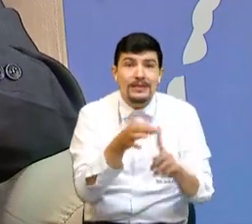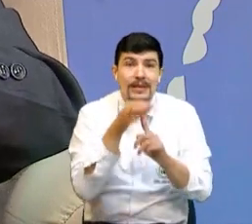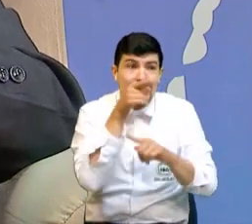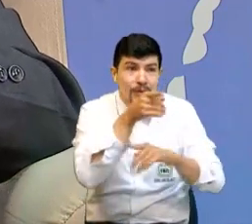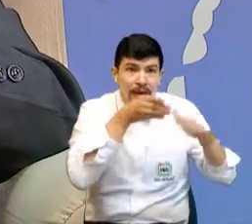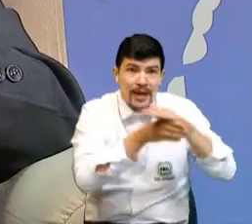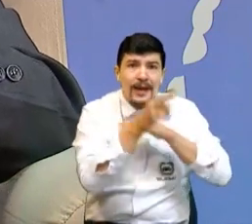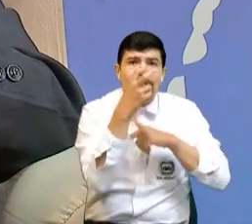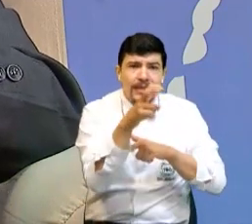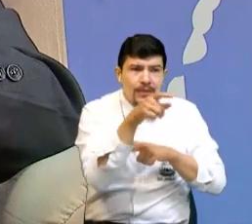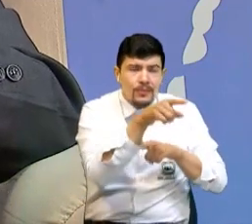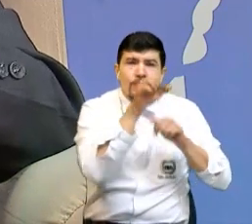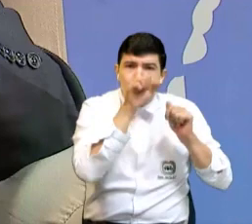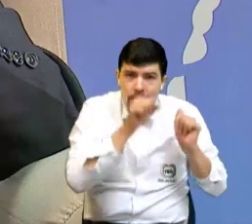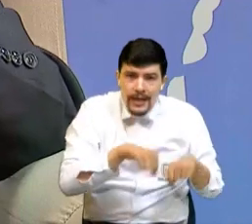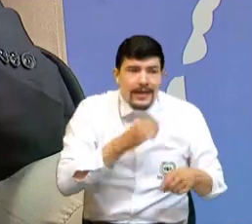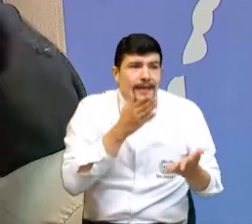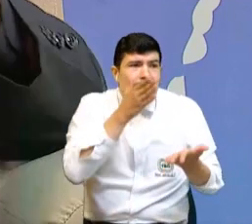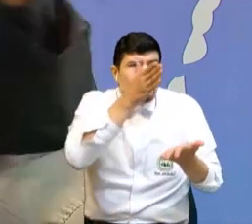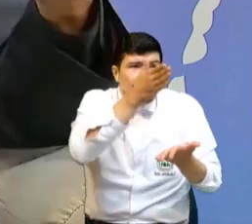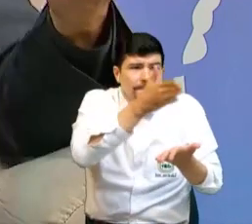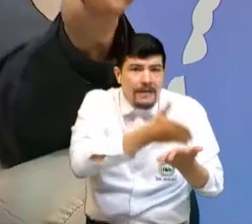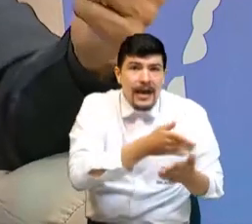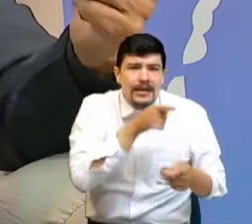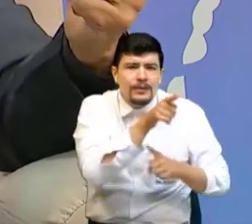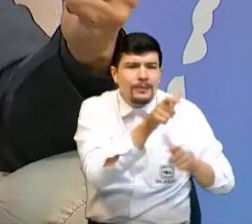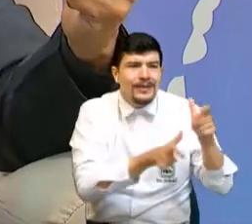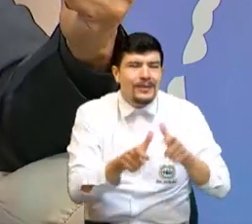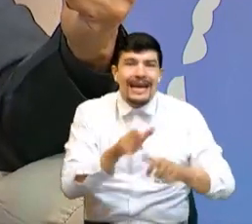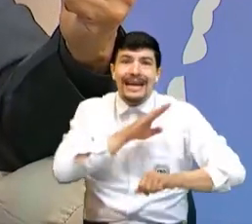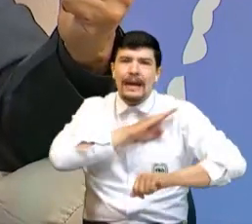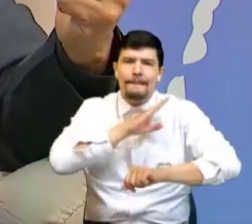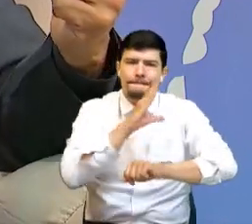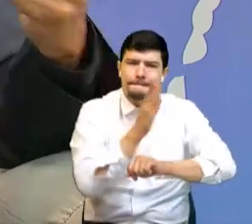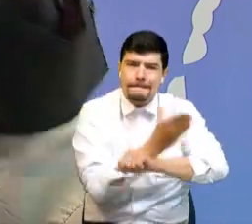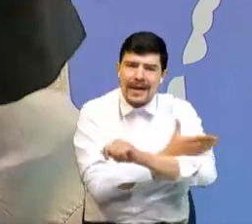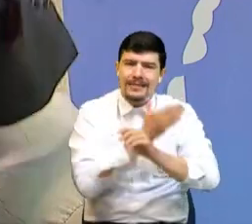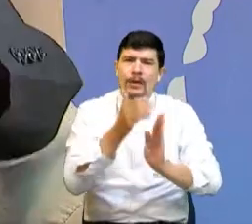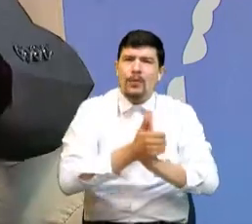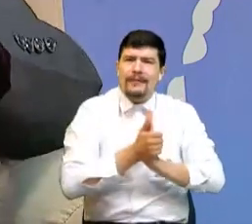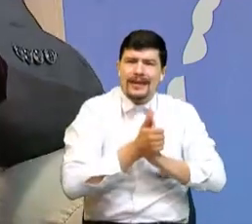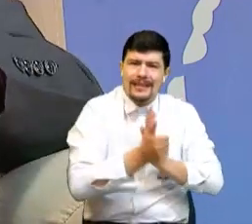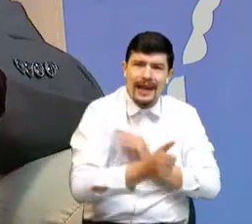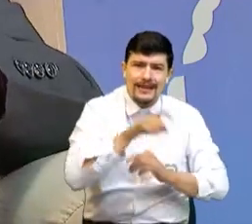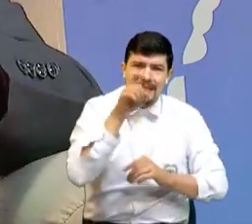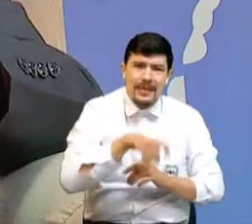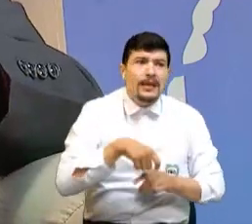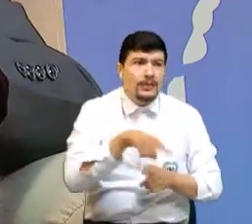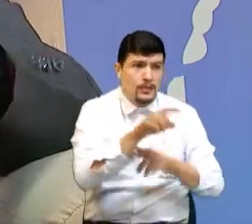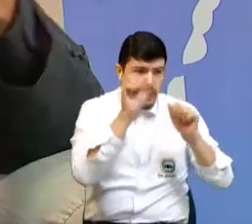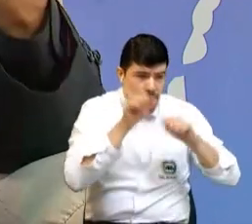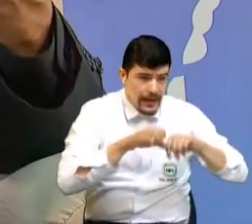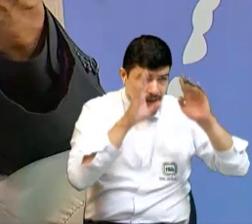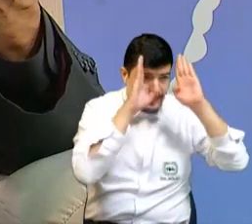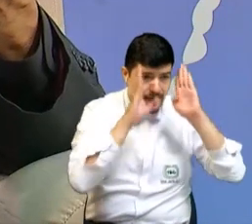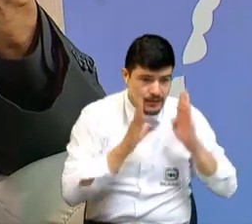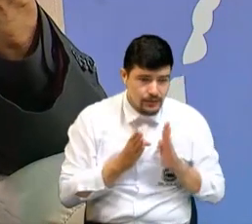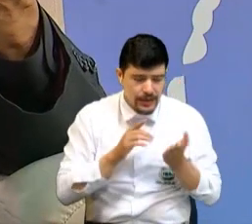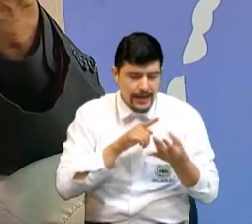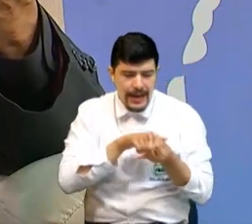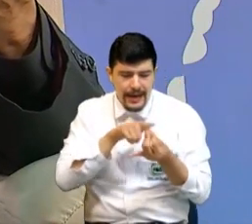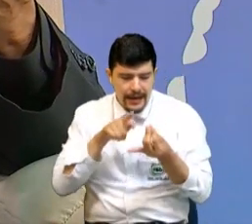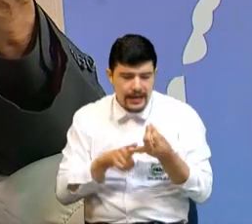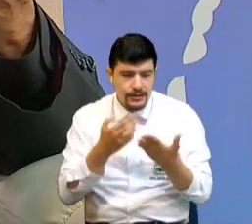ahí existe un personal calificado que le tomaría el caso, y ahí